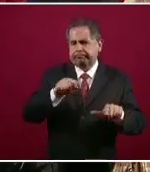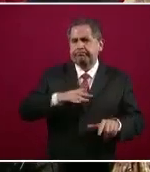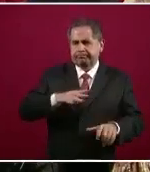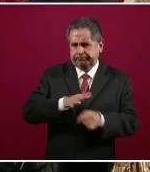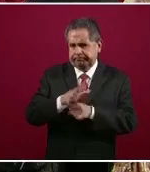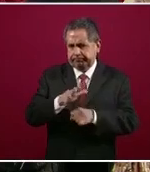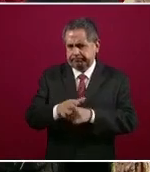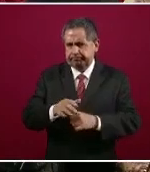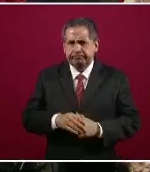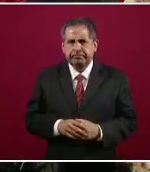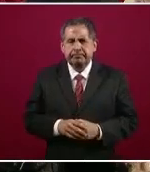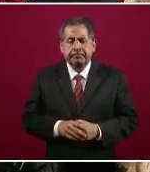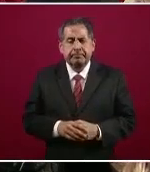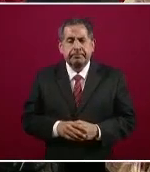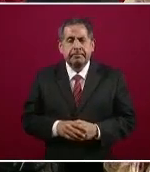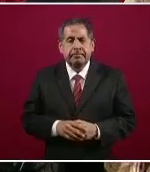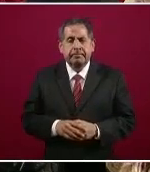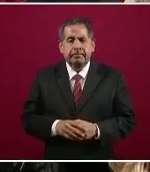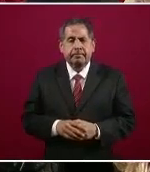esta